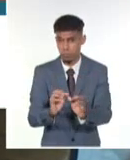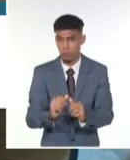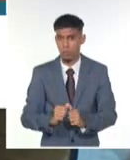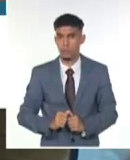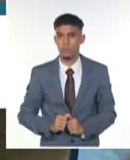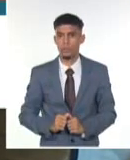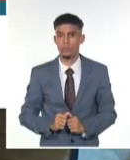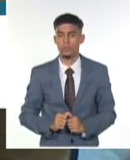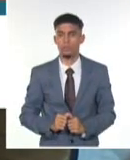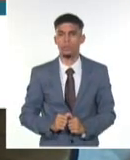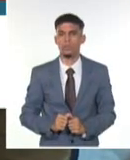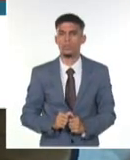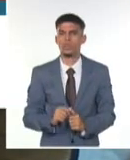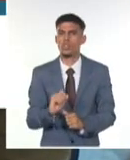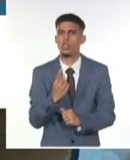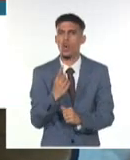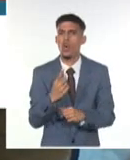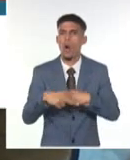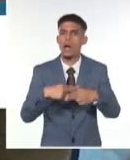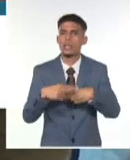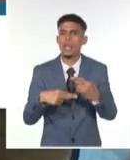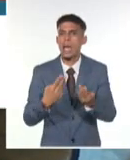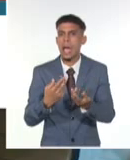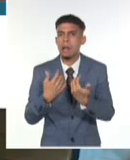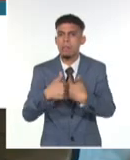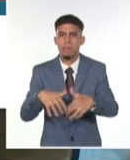es solo producir el cereal,